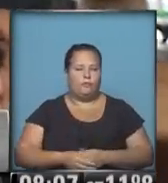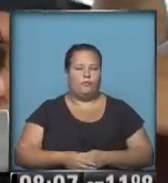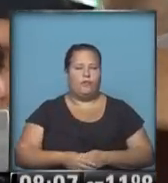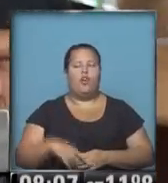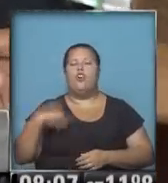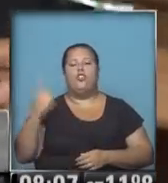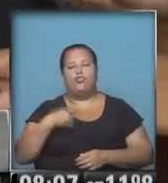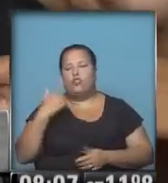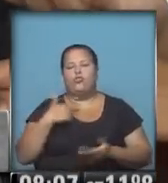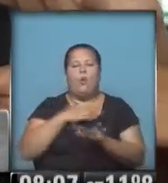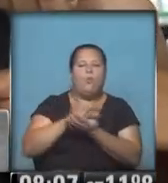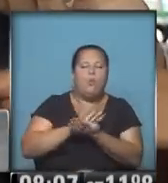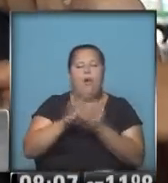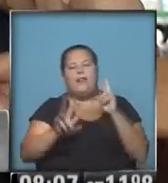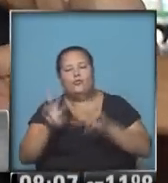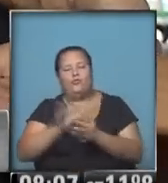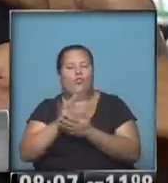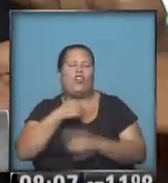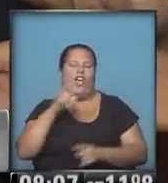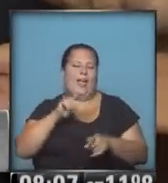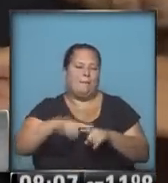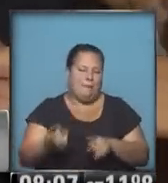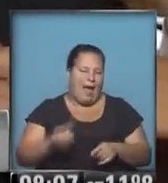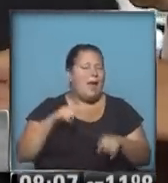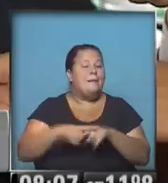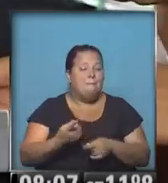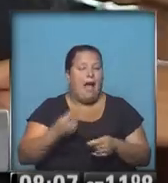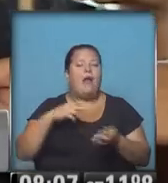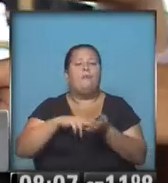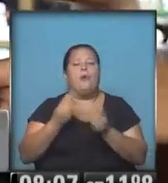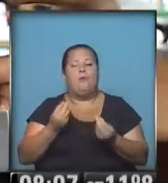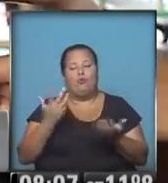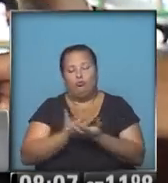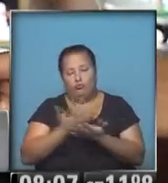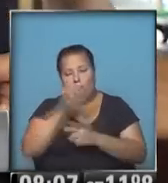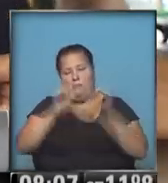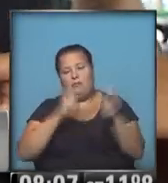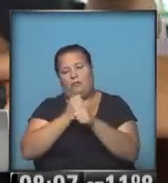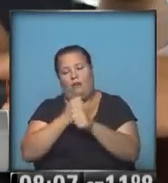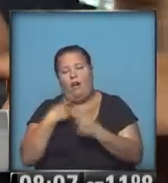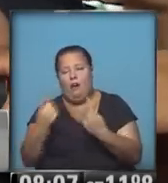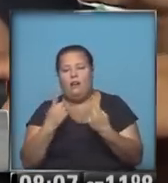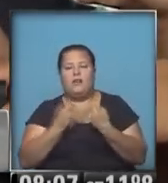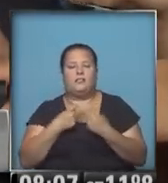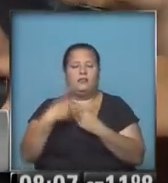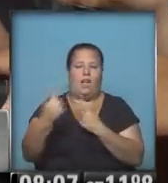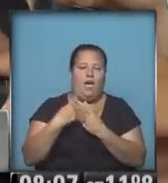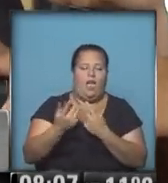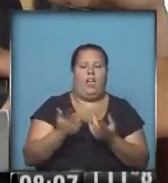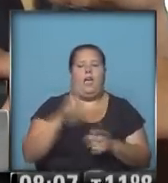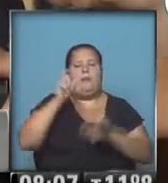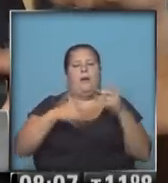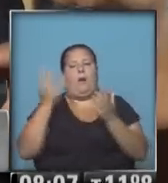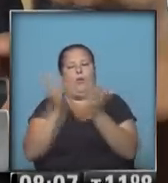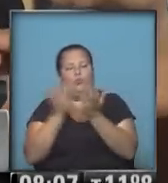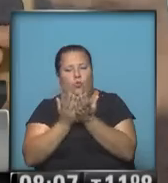Nosotros estamos agotando toda la distancia para que no haya paro. El paro perjudica a los trabajadores, a aquellos que tienen que